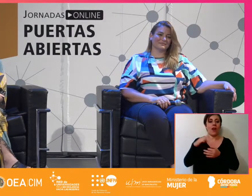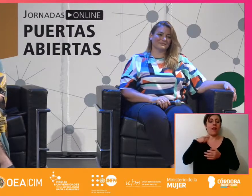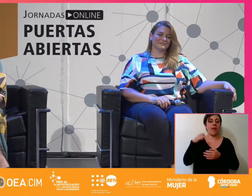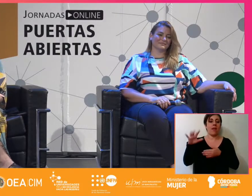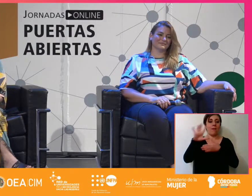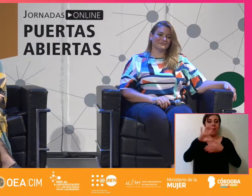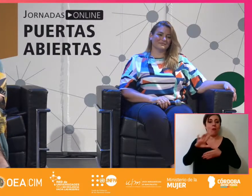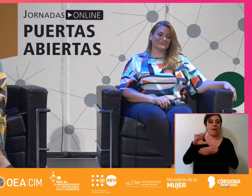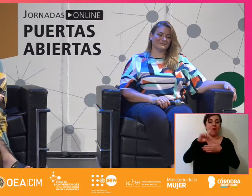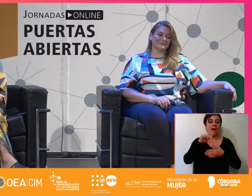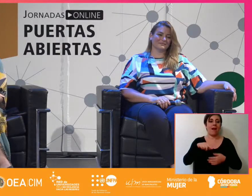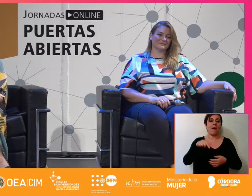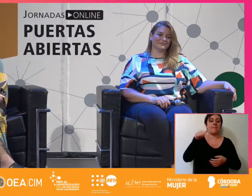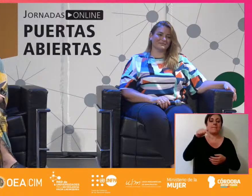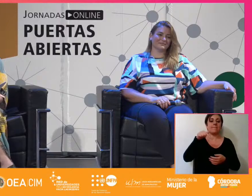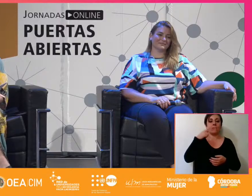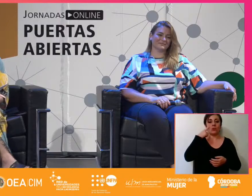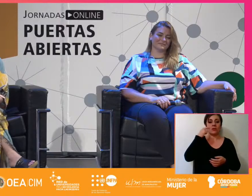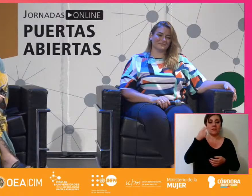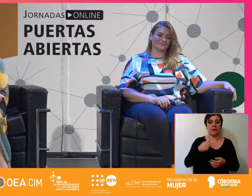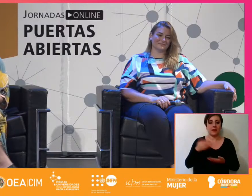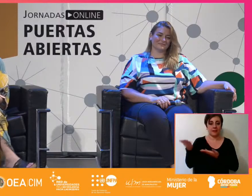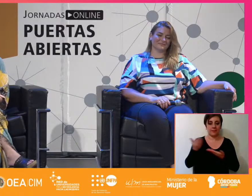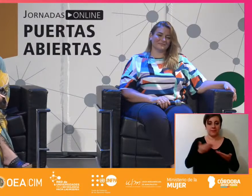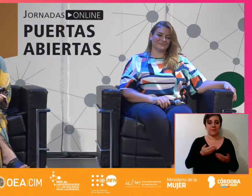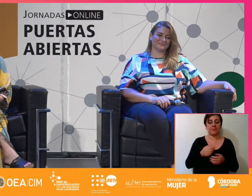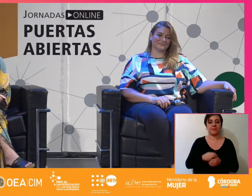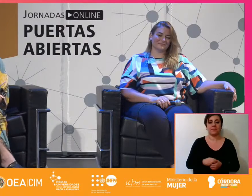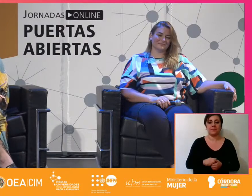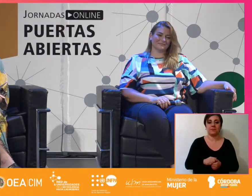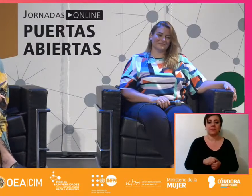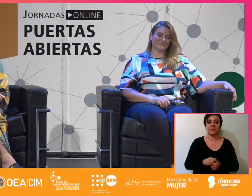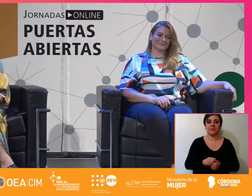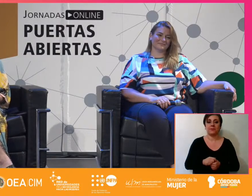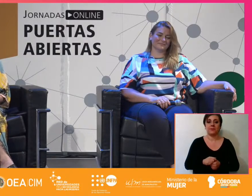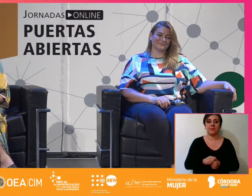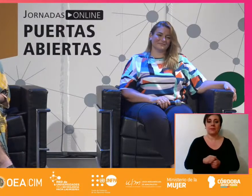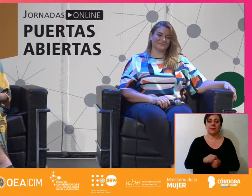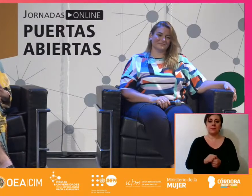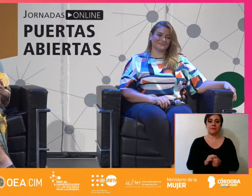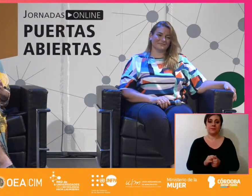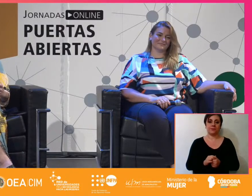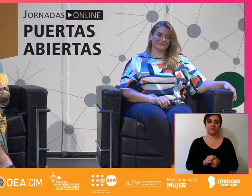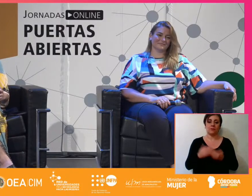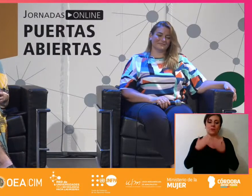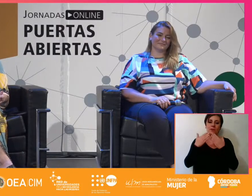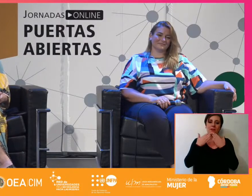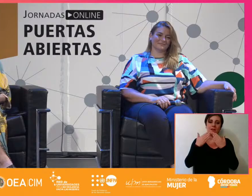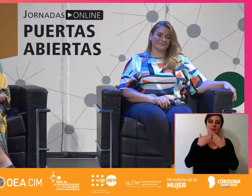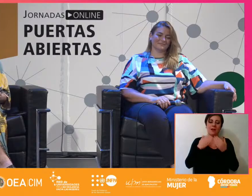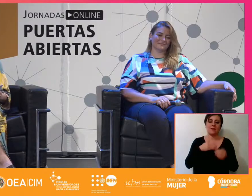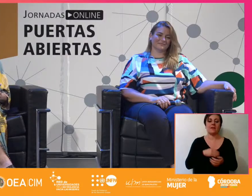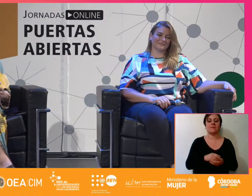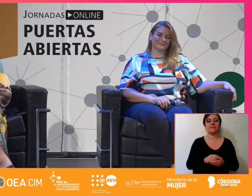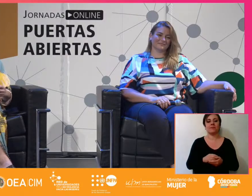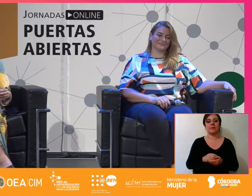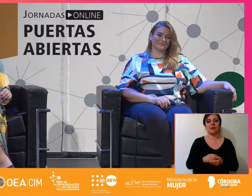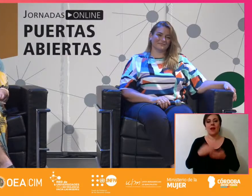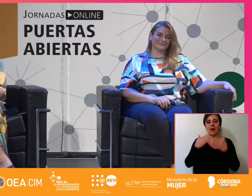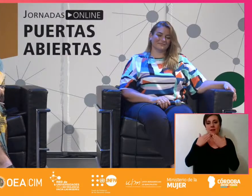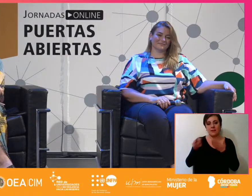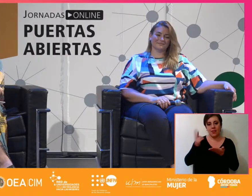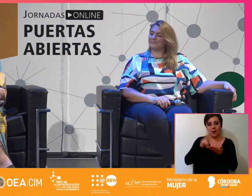va a presentar a Federico Castillo Blanco. Adelante, Daniel. Muchas gracias, Juli. Bueno, agradecer